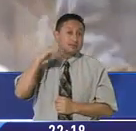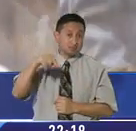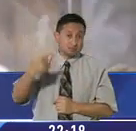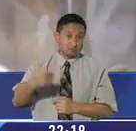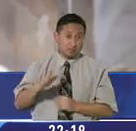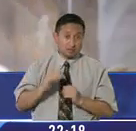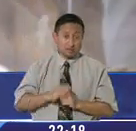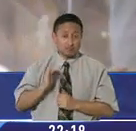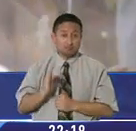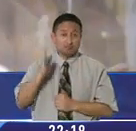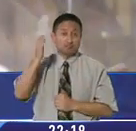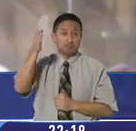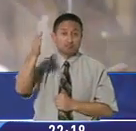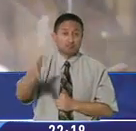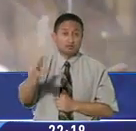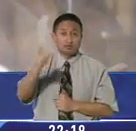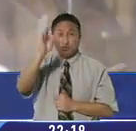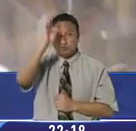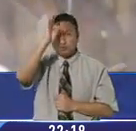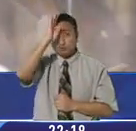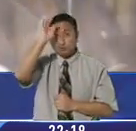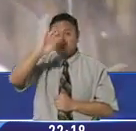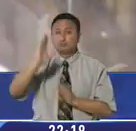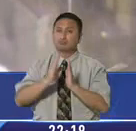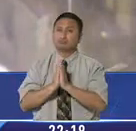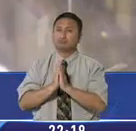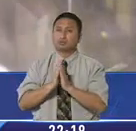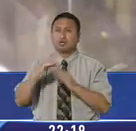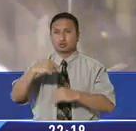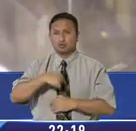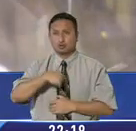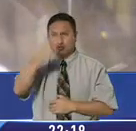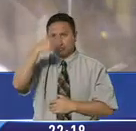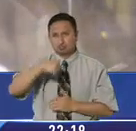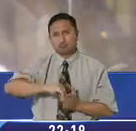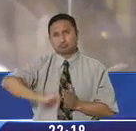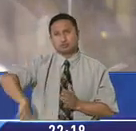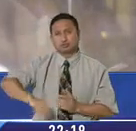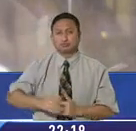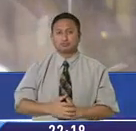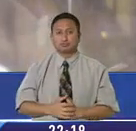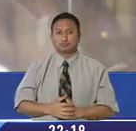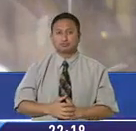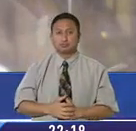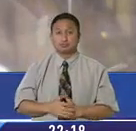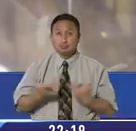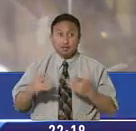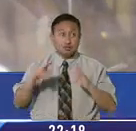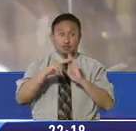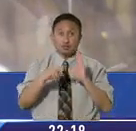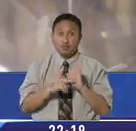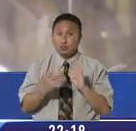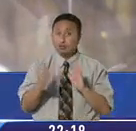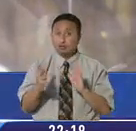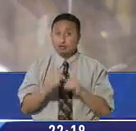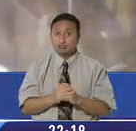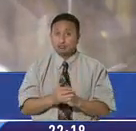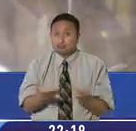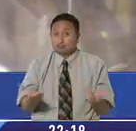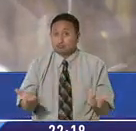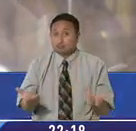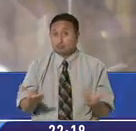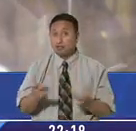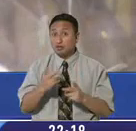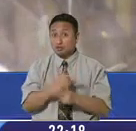están acudiendo a los hospitales a que se cumpla la sentencia, sin normativa y obviamente